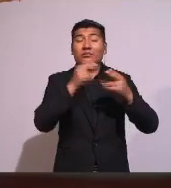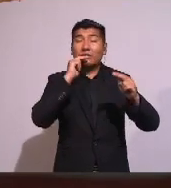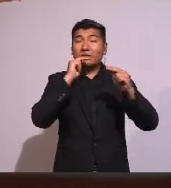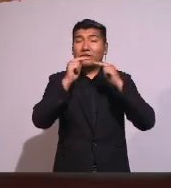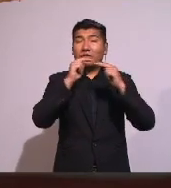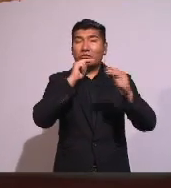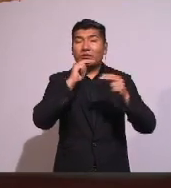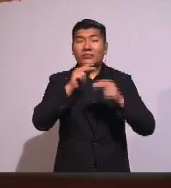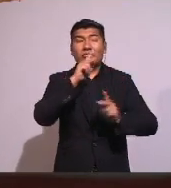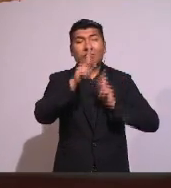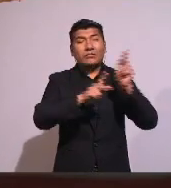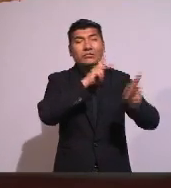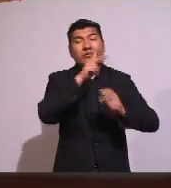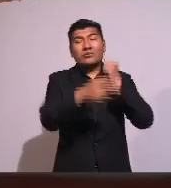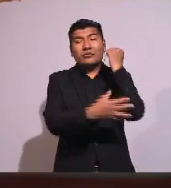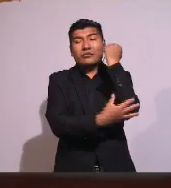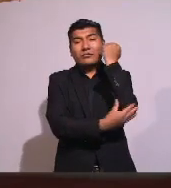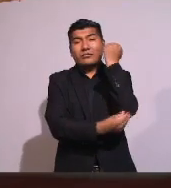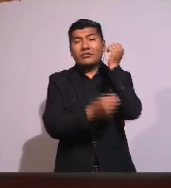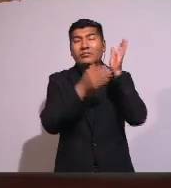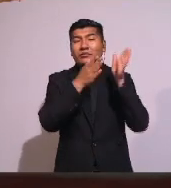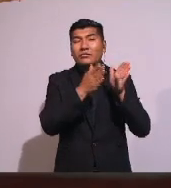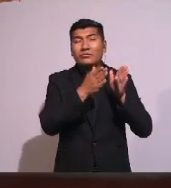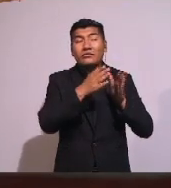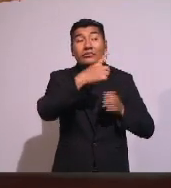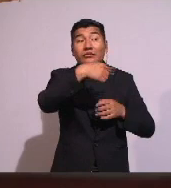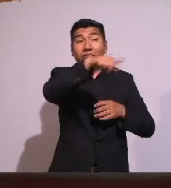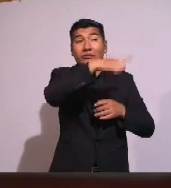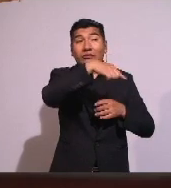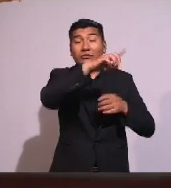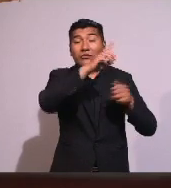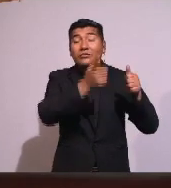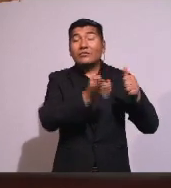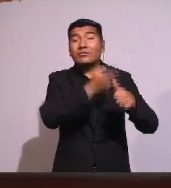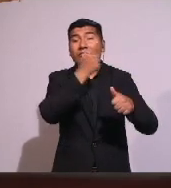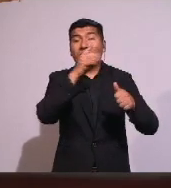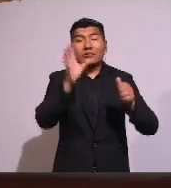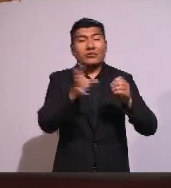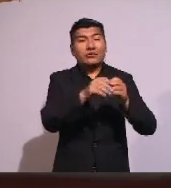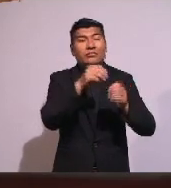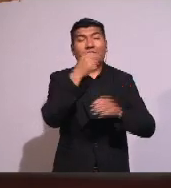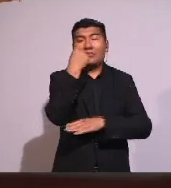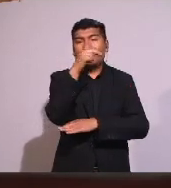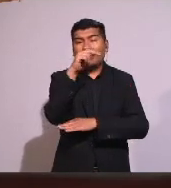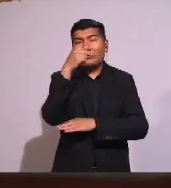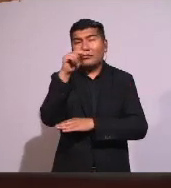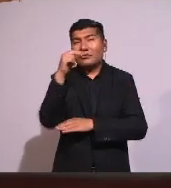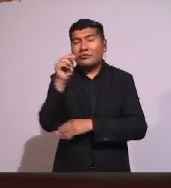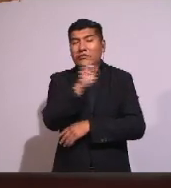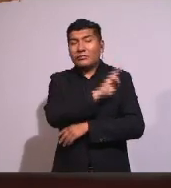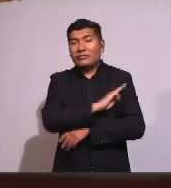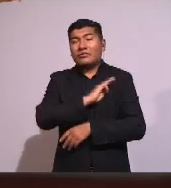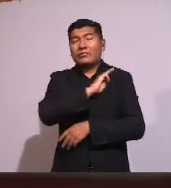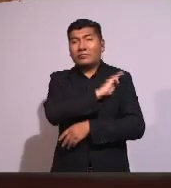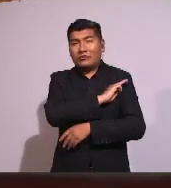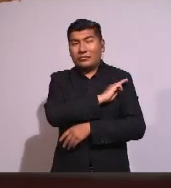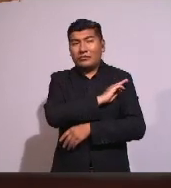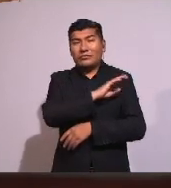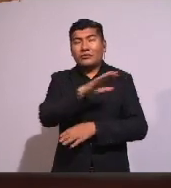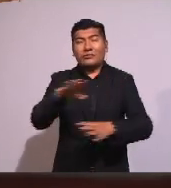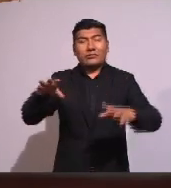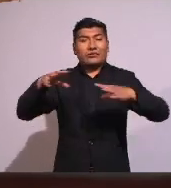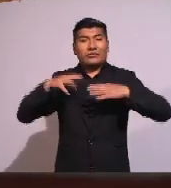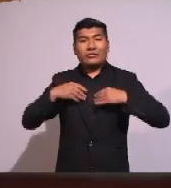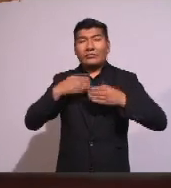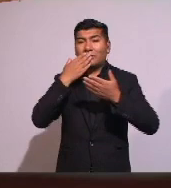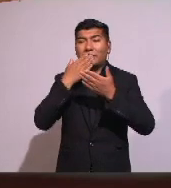noticia a los pobres. Ellos han sido los primeros y más naturales destinatarios y receptores de la